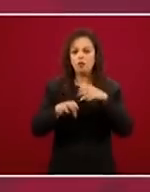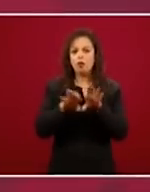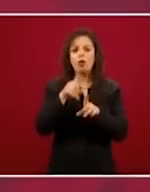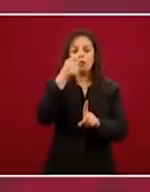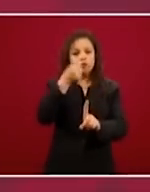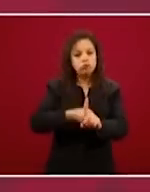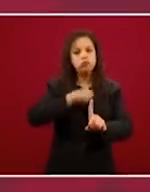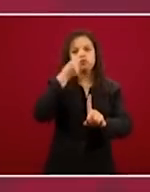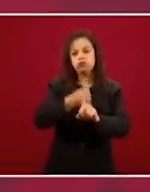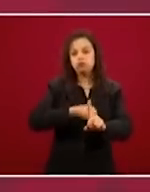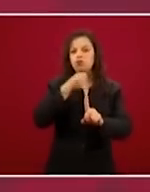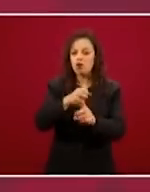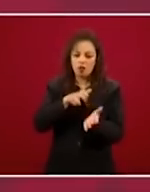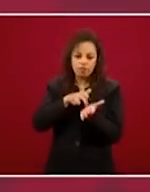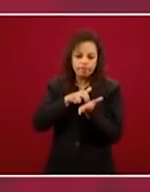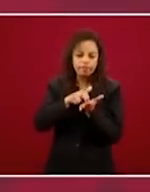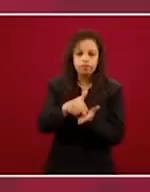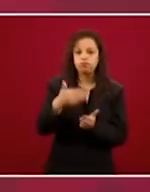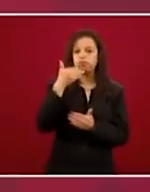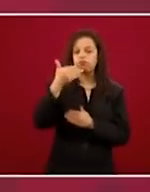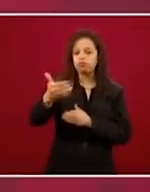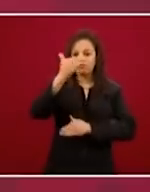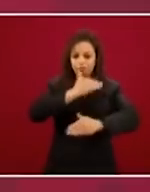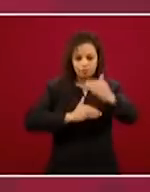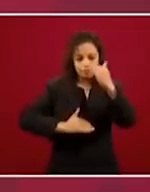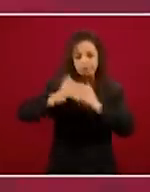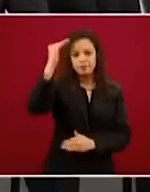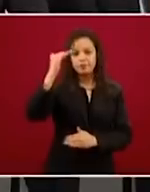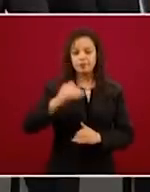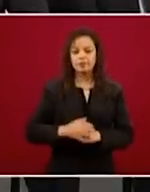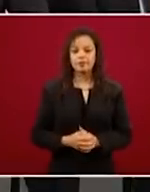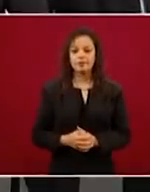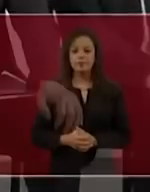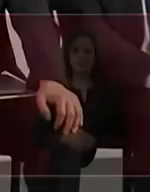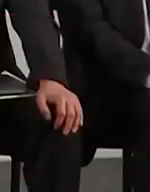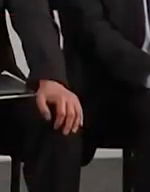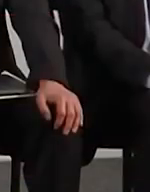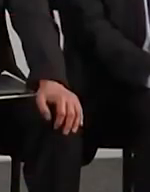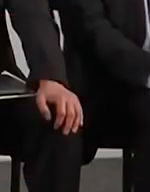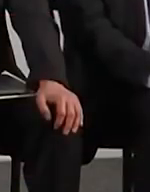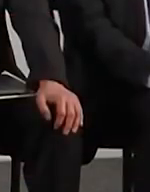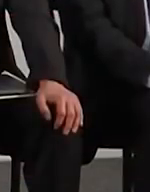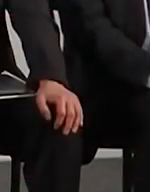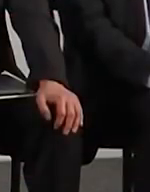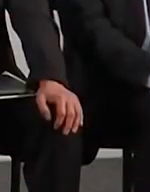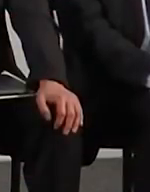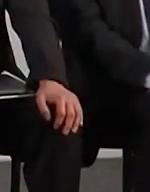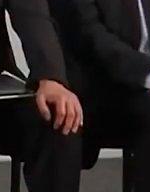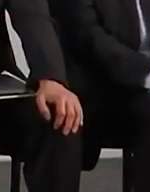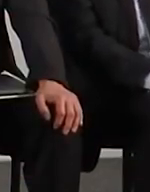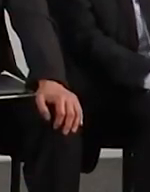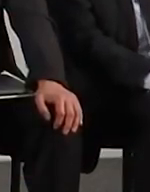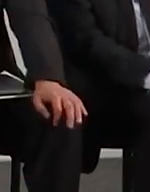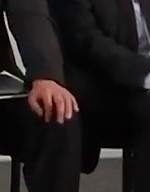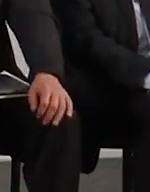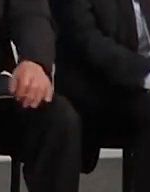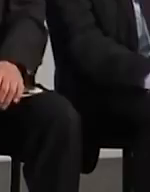caminando hacia adelante bueno lo único que planteamos es no a la violencia